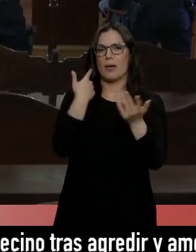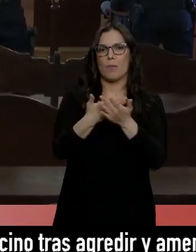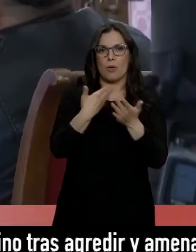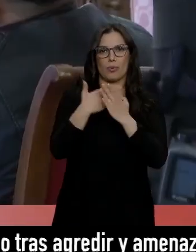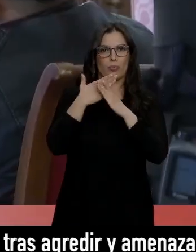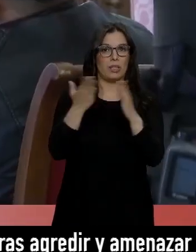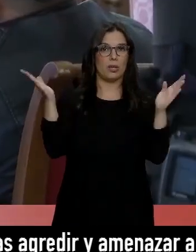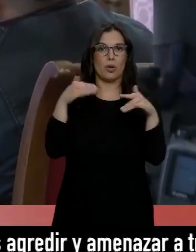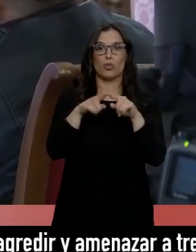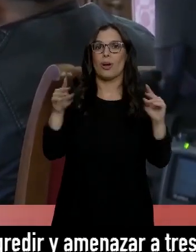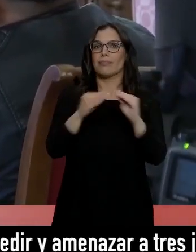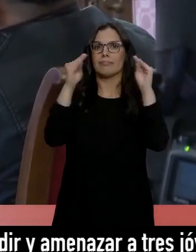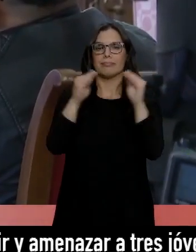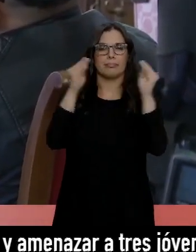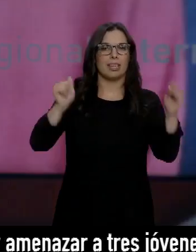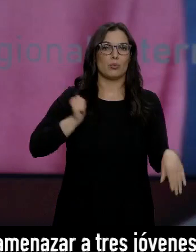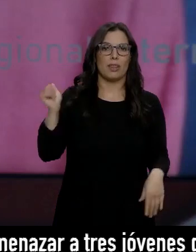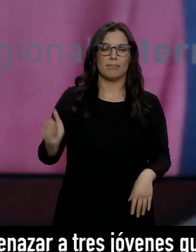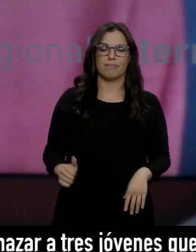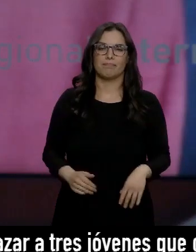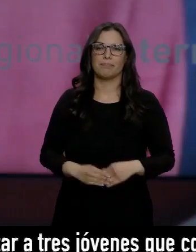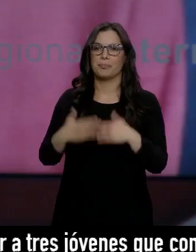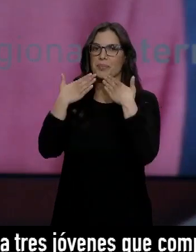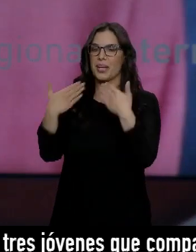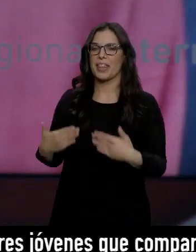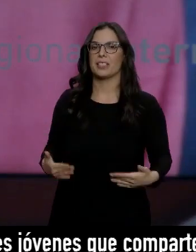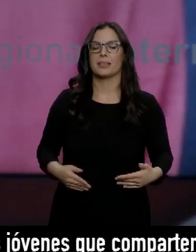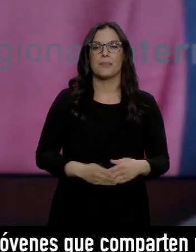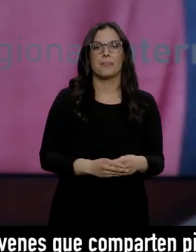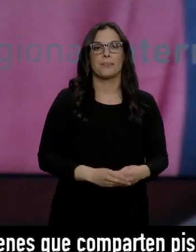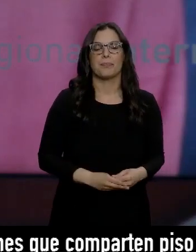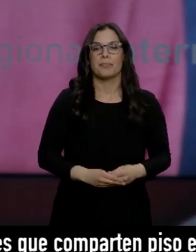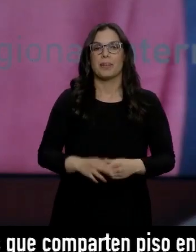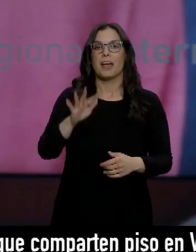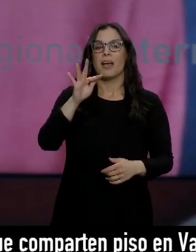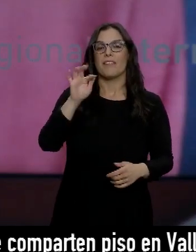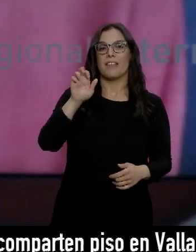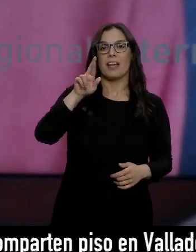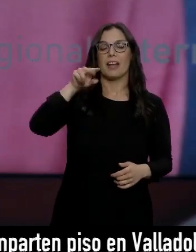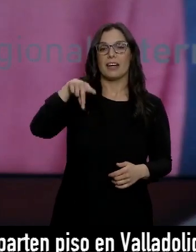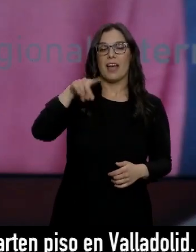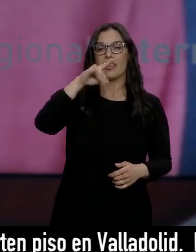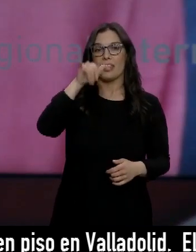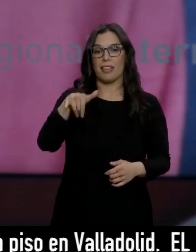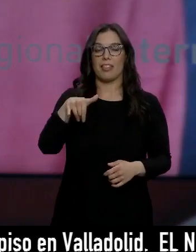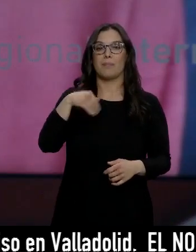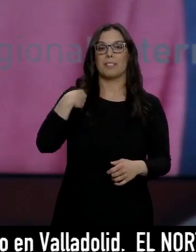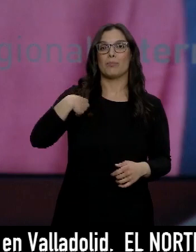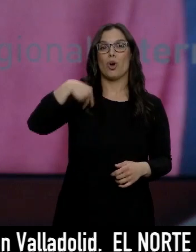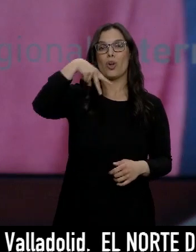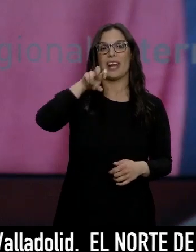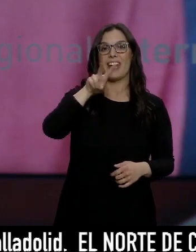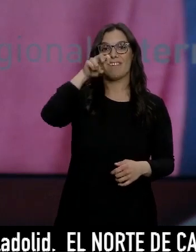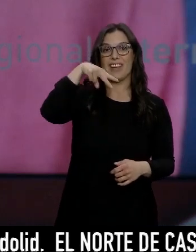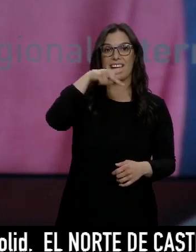fehacientes y que son todo coincidencias. Gracias, Thais. Juvencio Fernández, el padre de Nevenka, ha atendido en su casa a